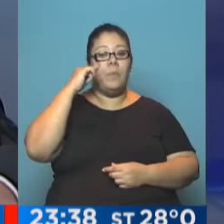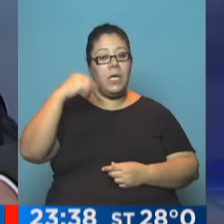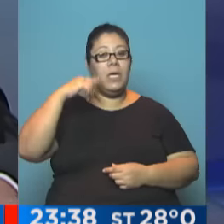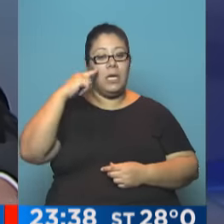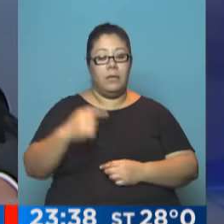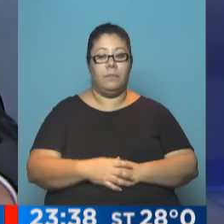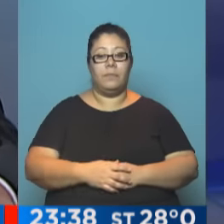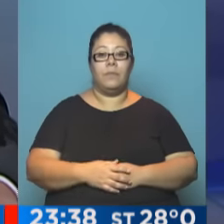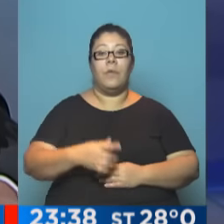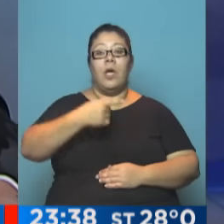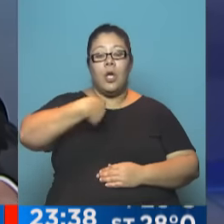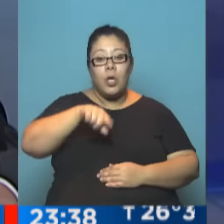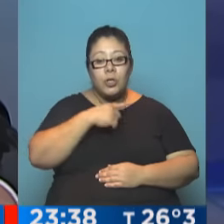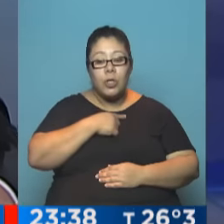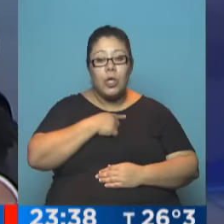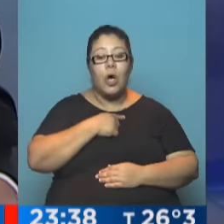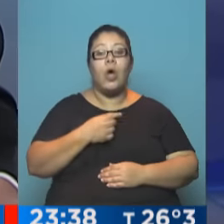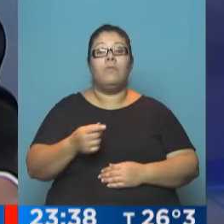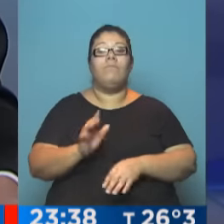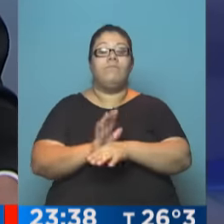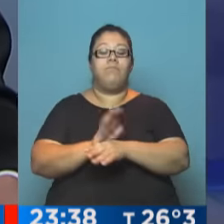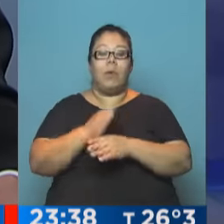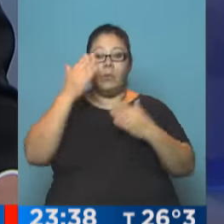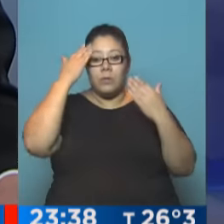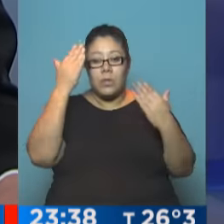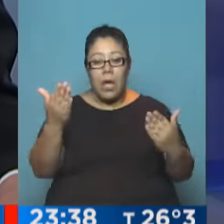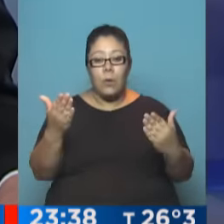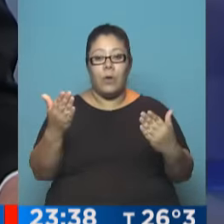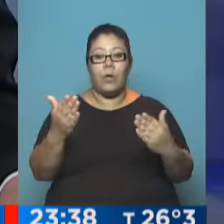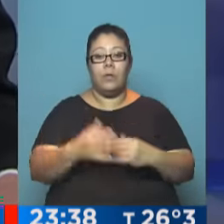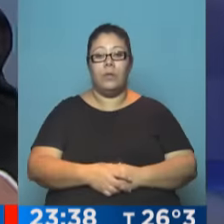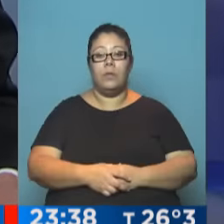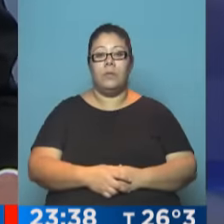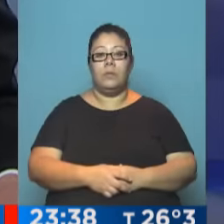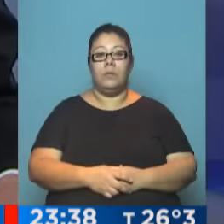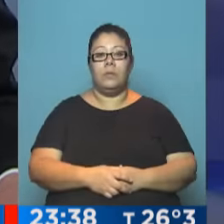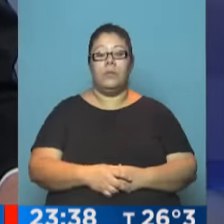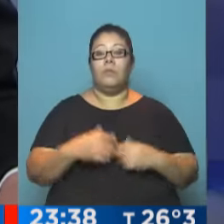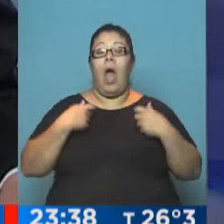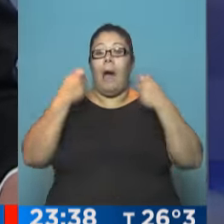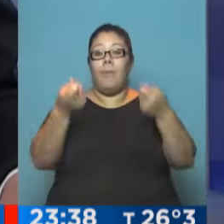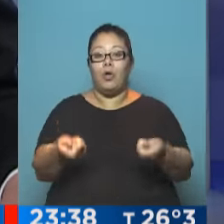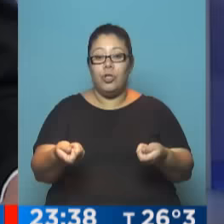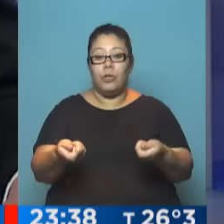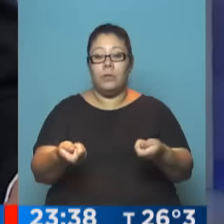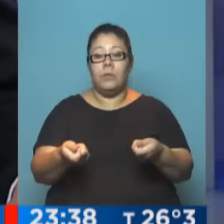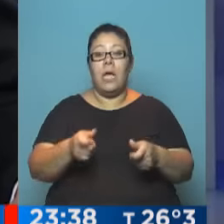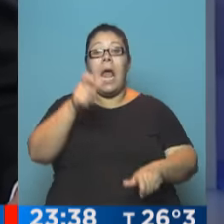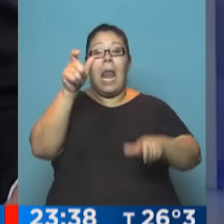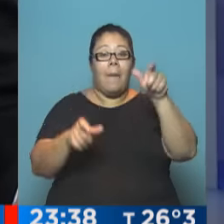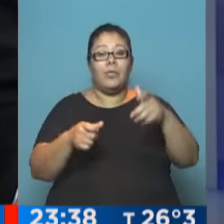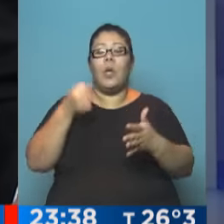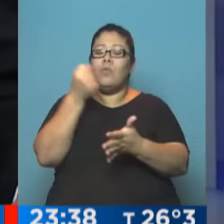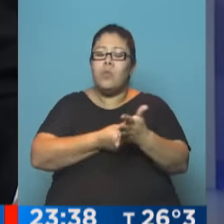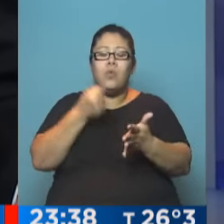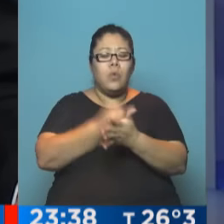compañero Paolo Menghini. En ese abrazo va nuestra fraternal cercanía con todos aquellos que tanto han